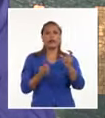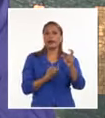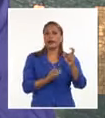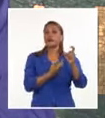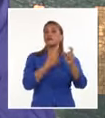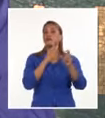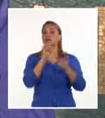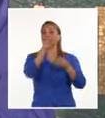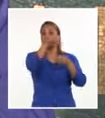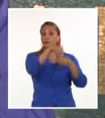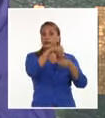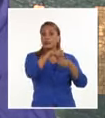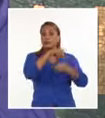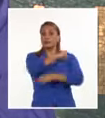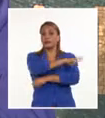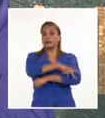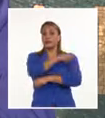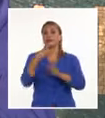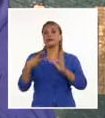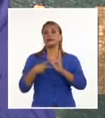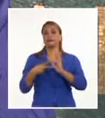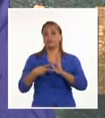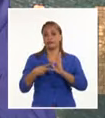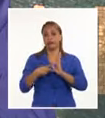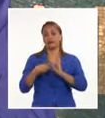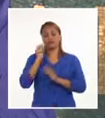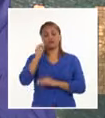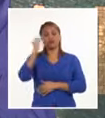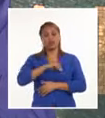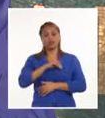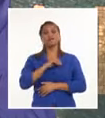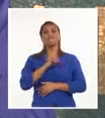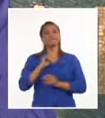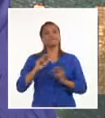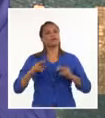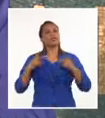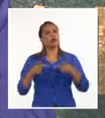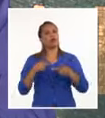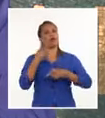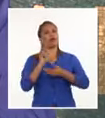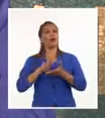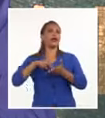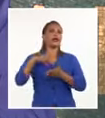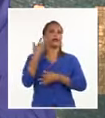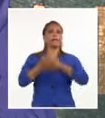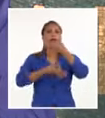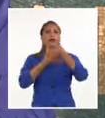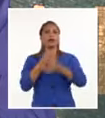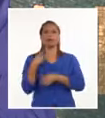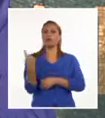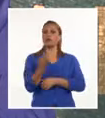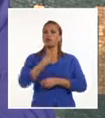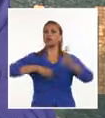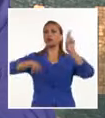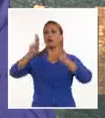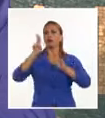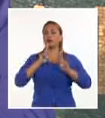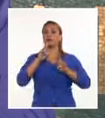y sufre Siria. Nuevamente ahí abogamos por el cumplimiento de los principios de la